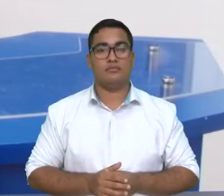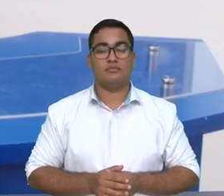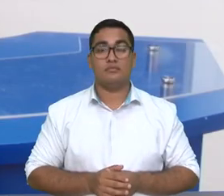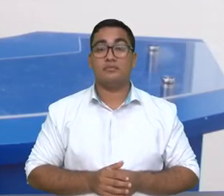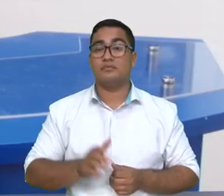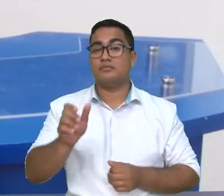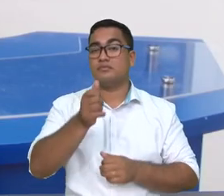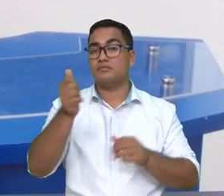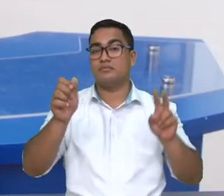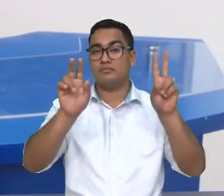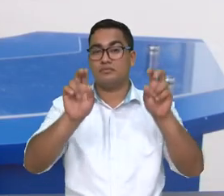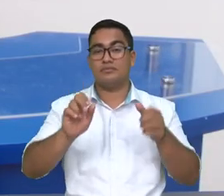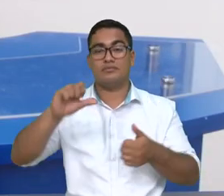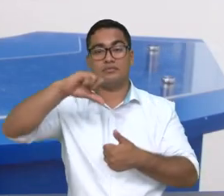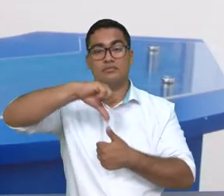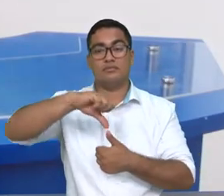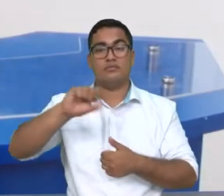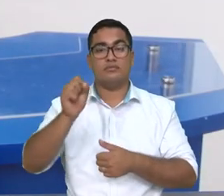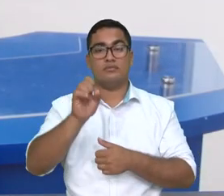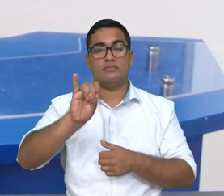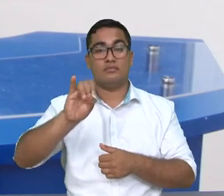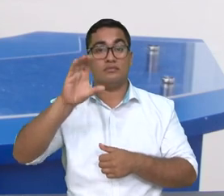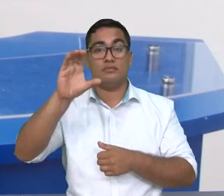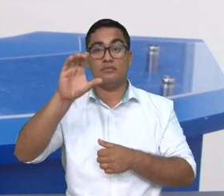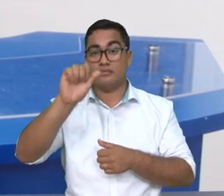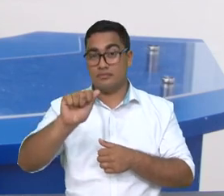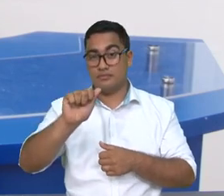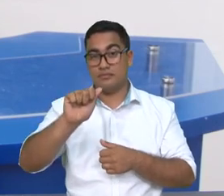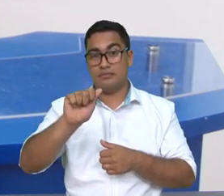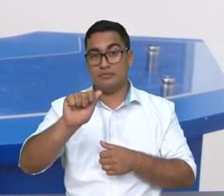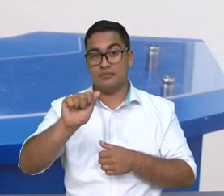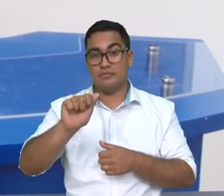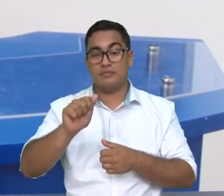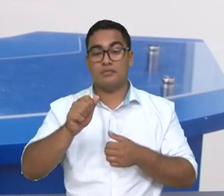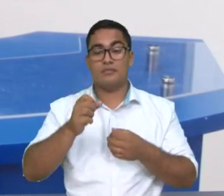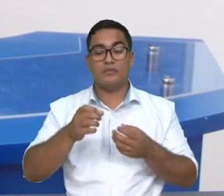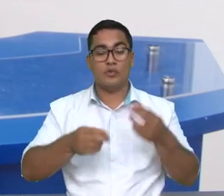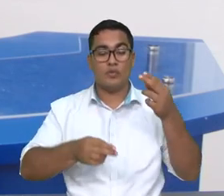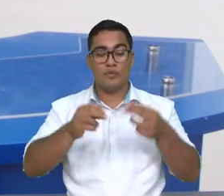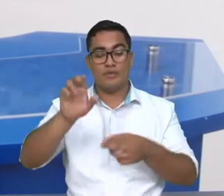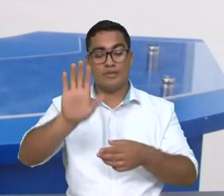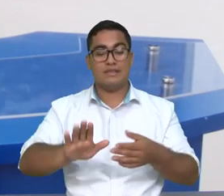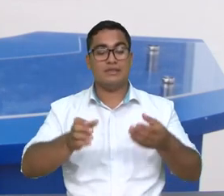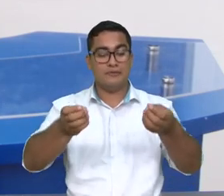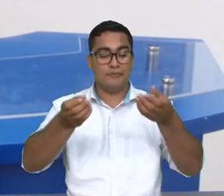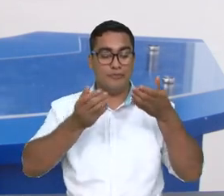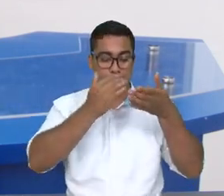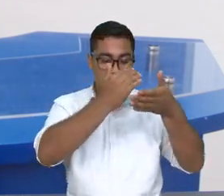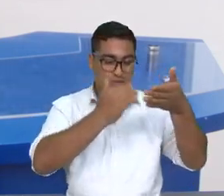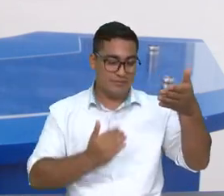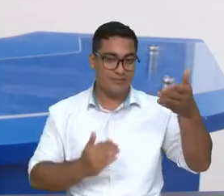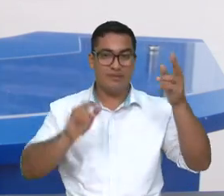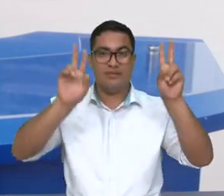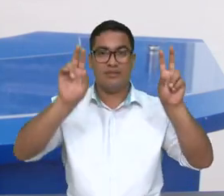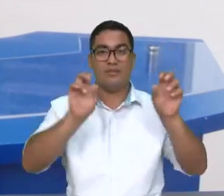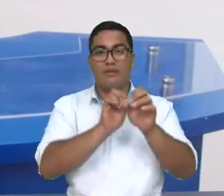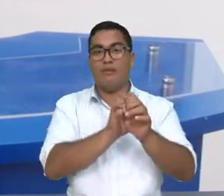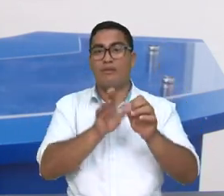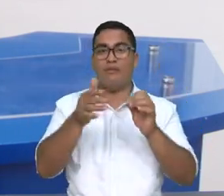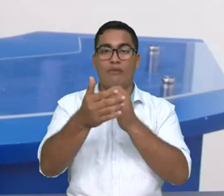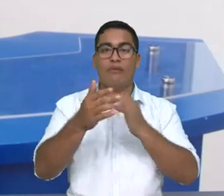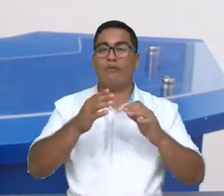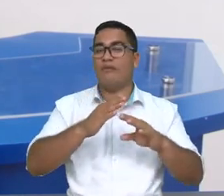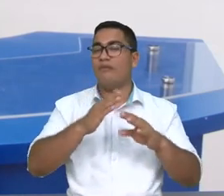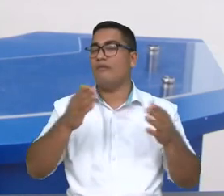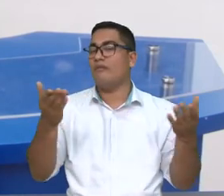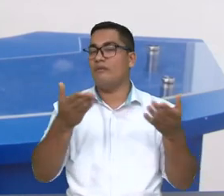Por otro lado, el Sistema de Integración Centroamericana, SICA, emitió su informe número 5 sobre el coronavirus y las afectaciones en